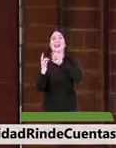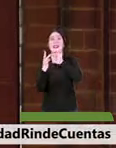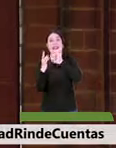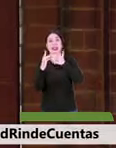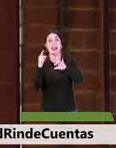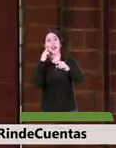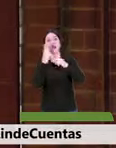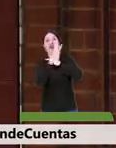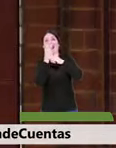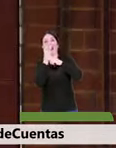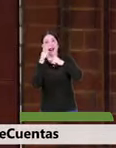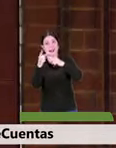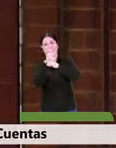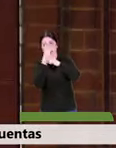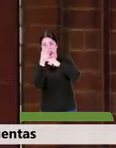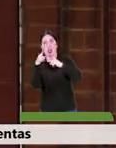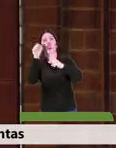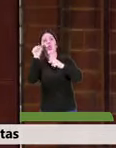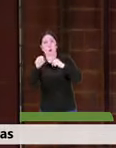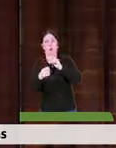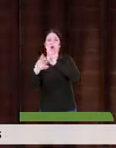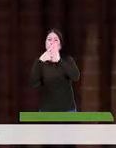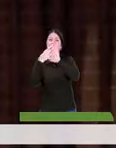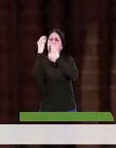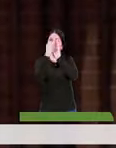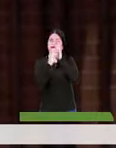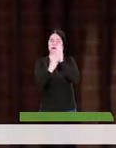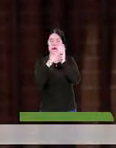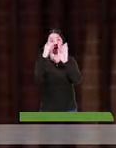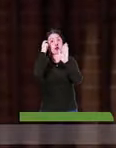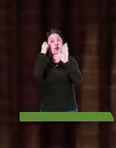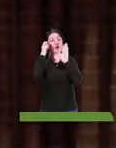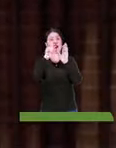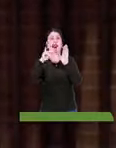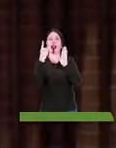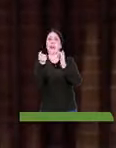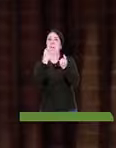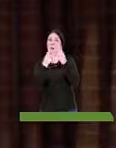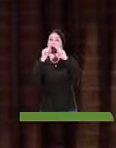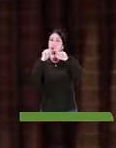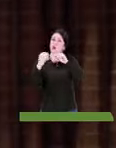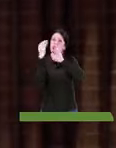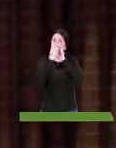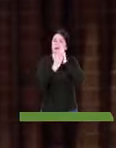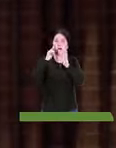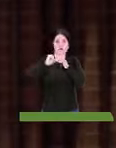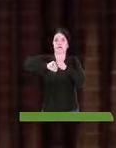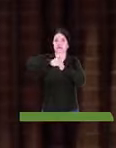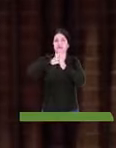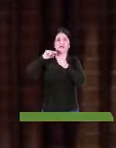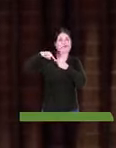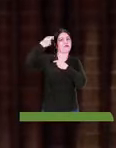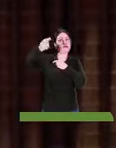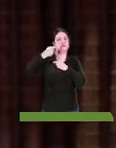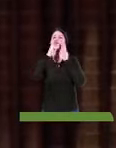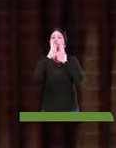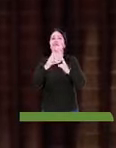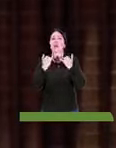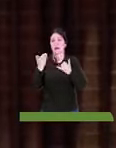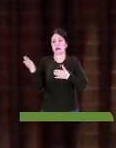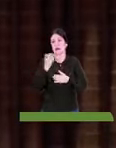un formulario donde ustedes pueden dejar todos sus datos y las preguntas que tienen para el sector movilidad. Entonces, sin más preámbulos, doctor Leonidas,